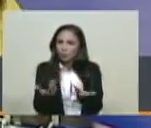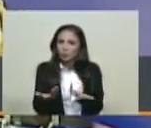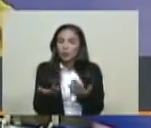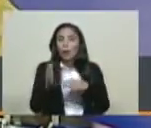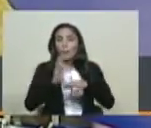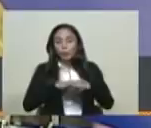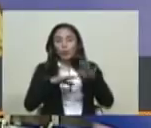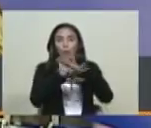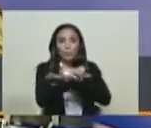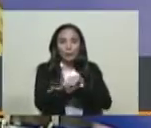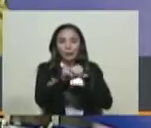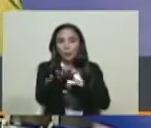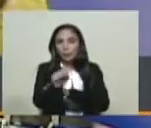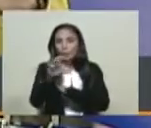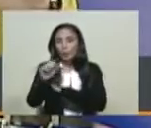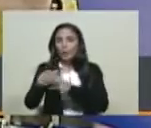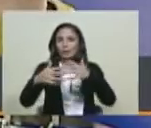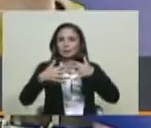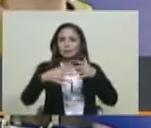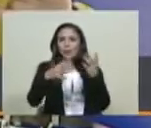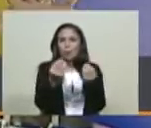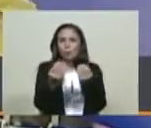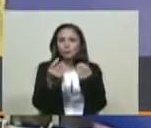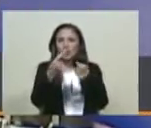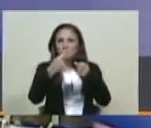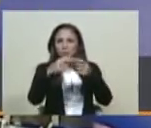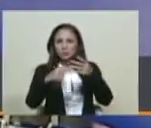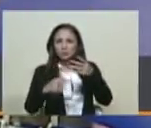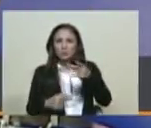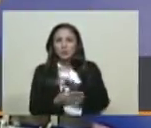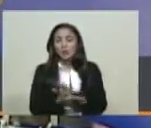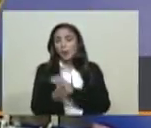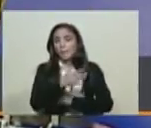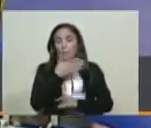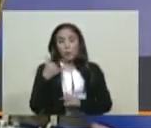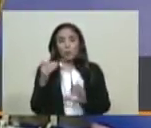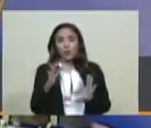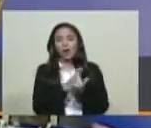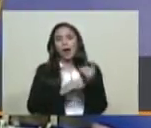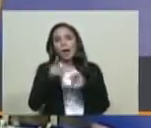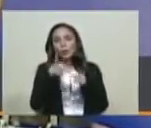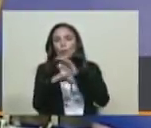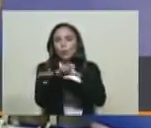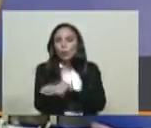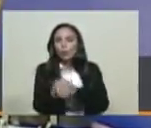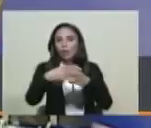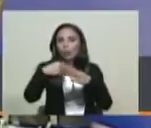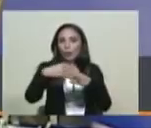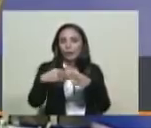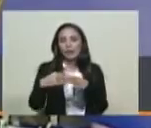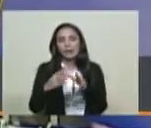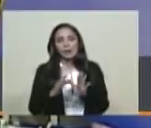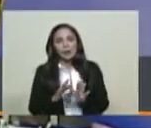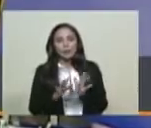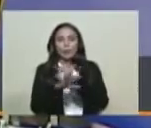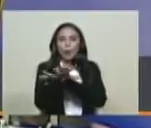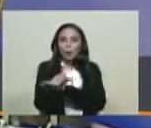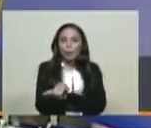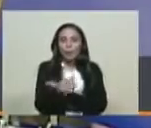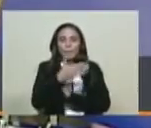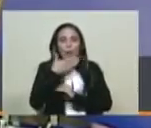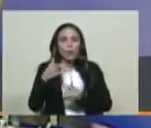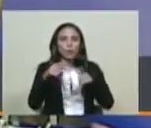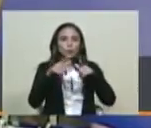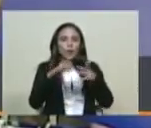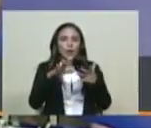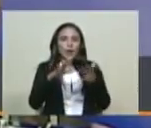equipos en divisas, así es. Muchos equipos, los mejores del mundo, pero debes saber